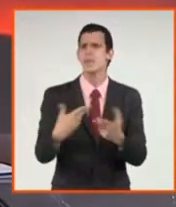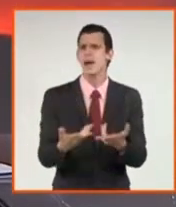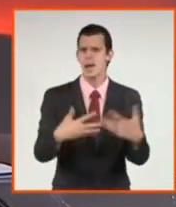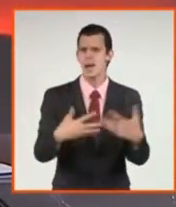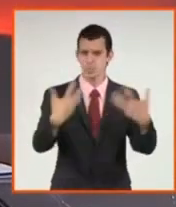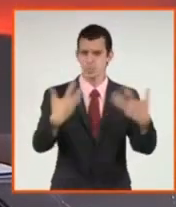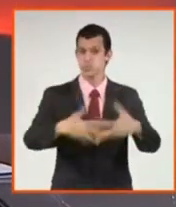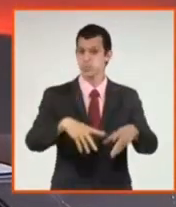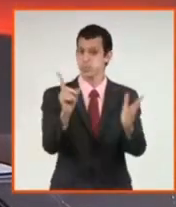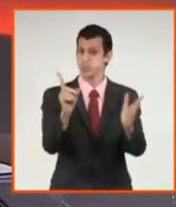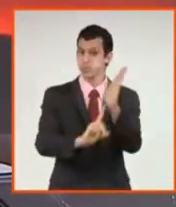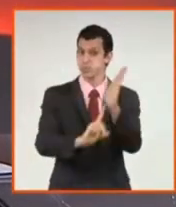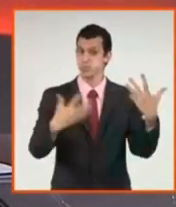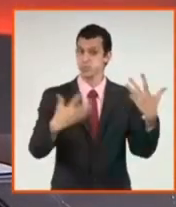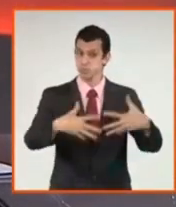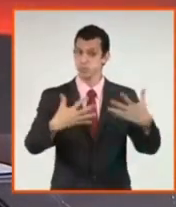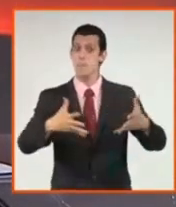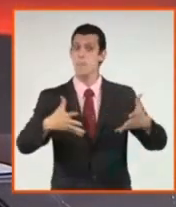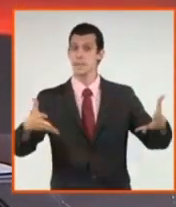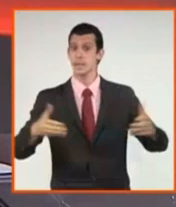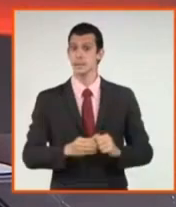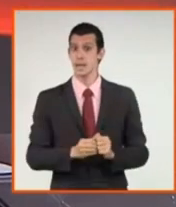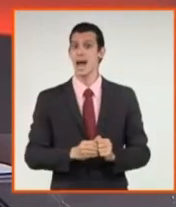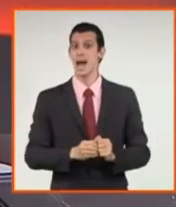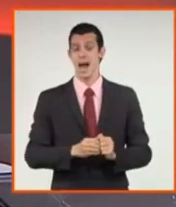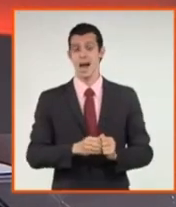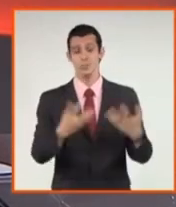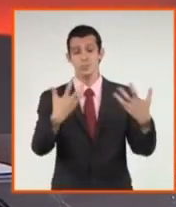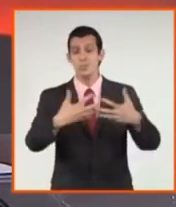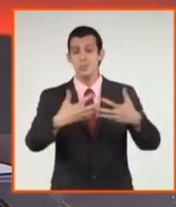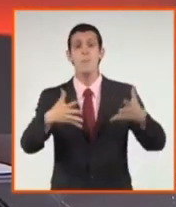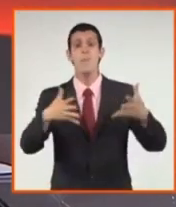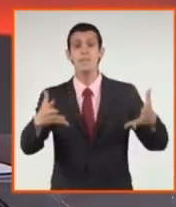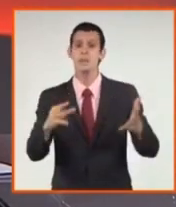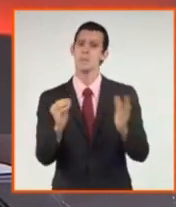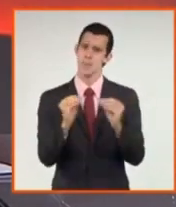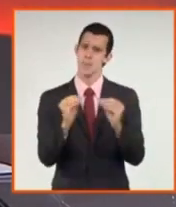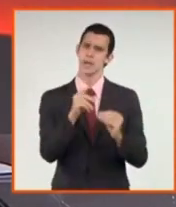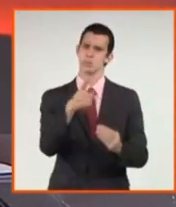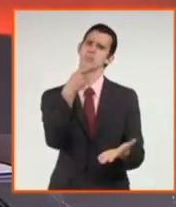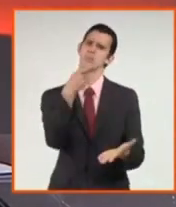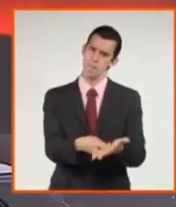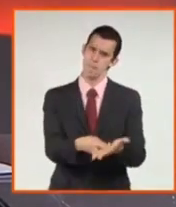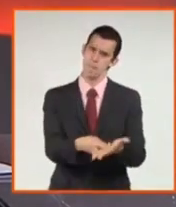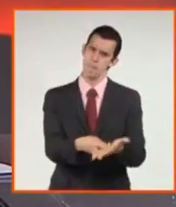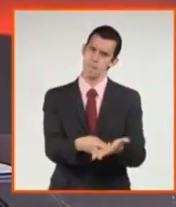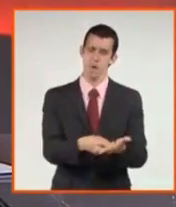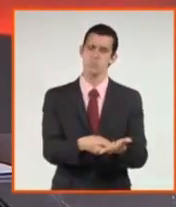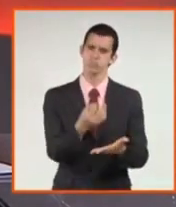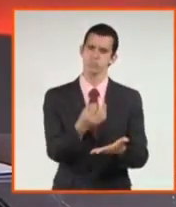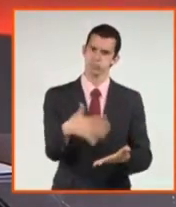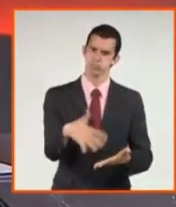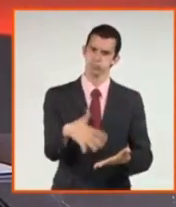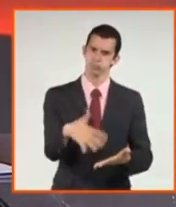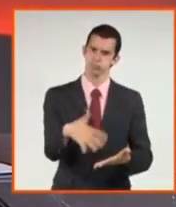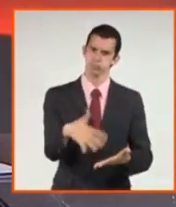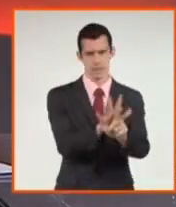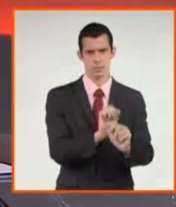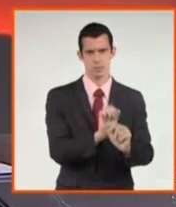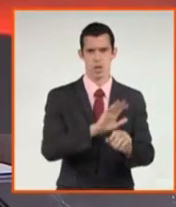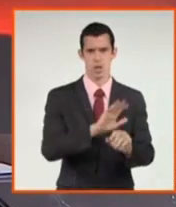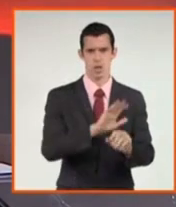que que su consumo que la vivienda desde 300 kilos como promedio mensual tiene un ahorro en dinero